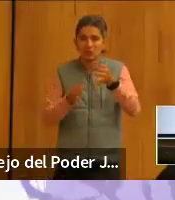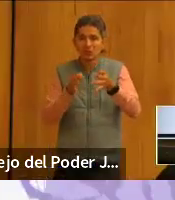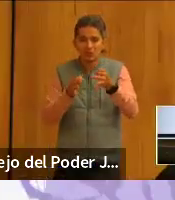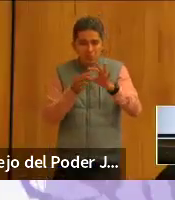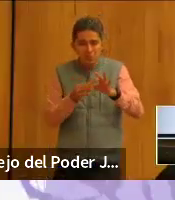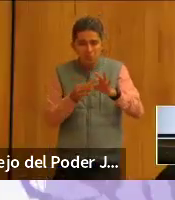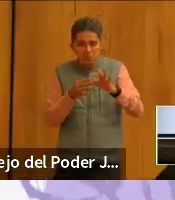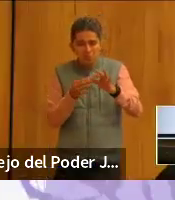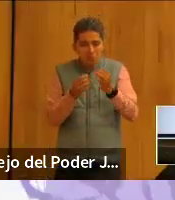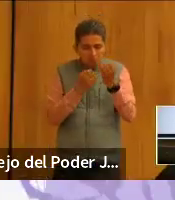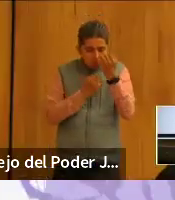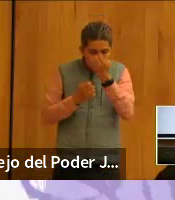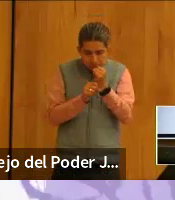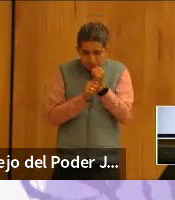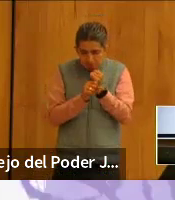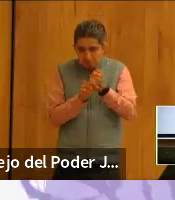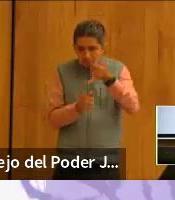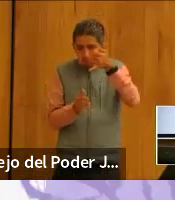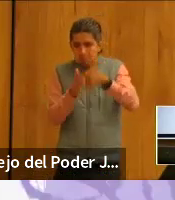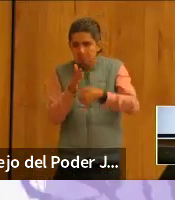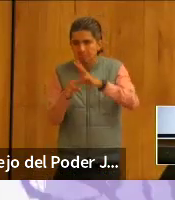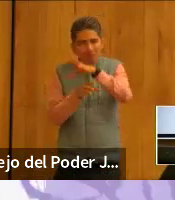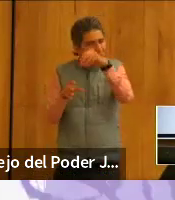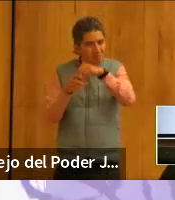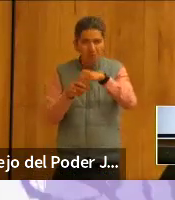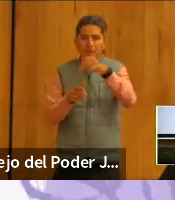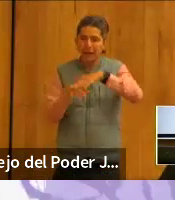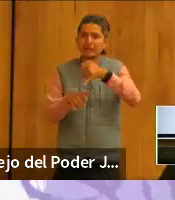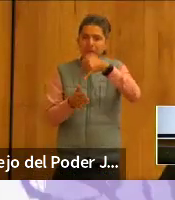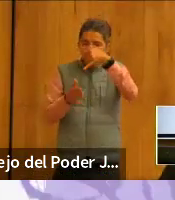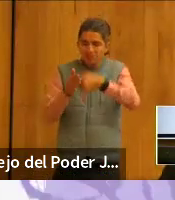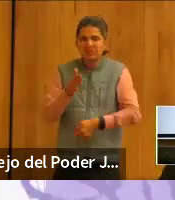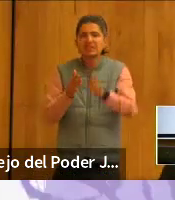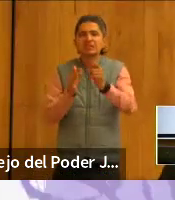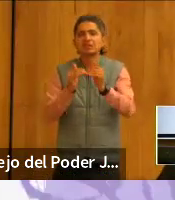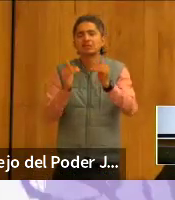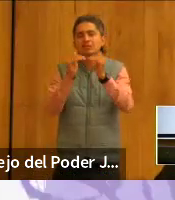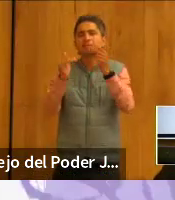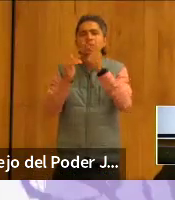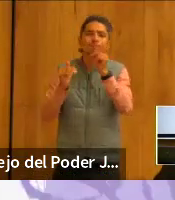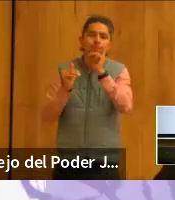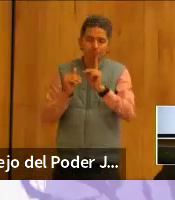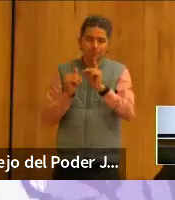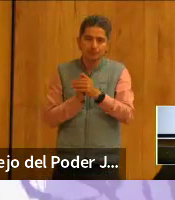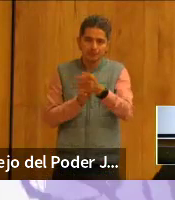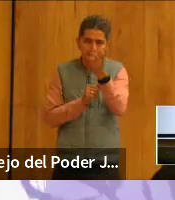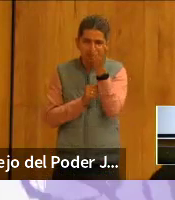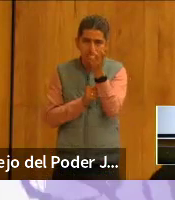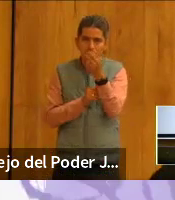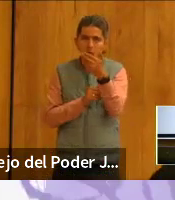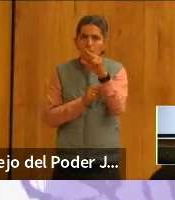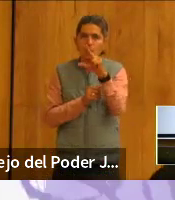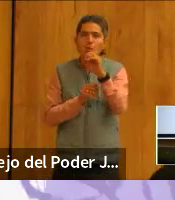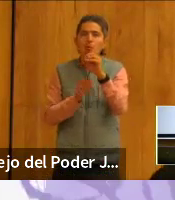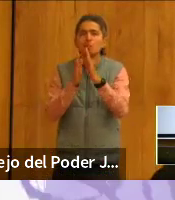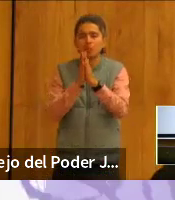nos permite analizar los asuntos de fondo con perspectiva de género. Por eso, Hugo, por favor, la